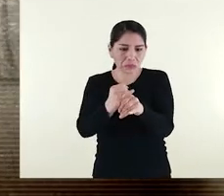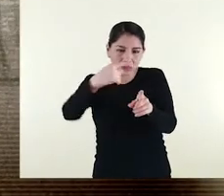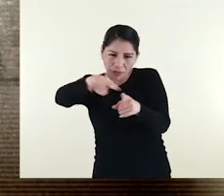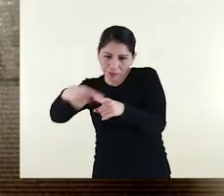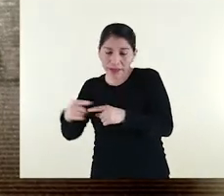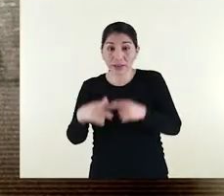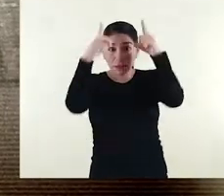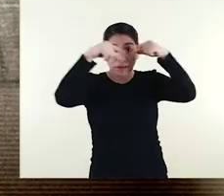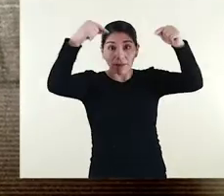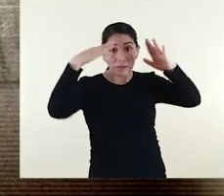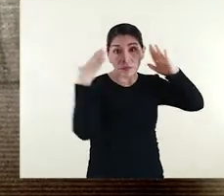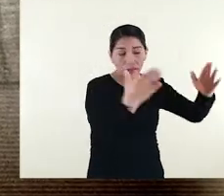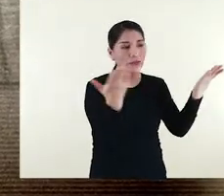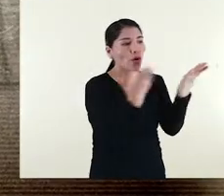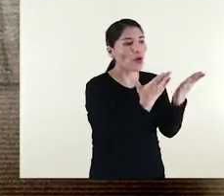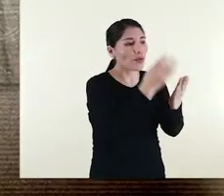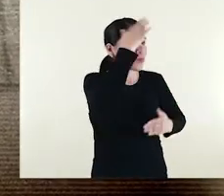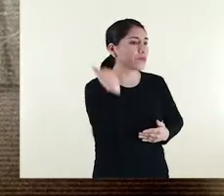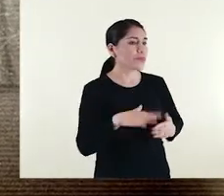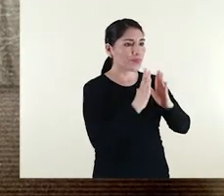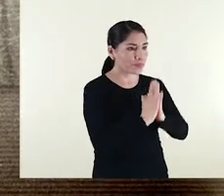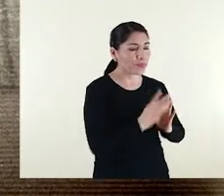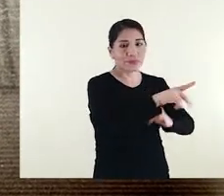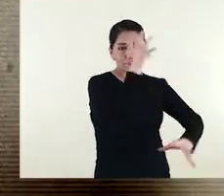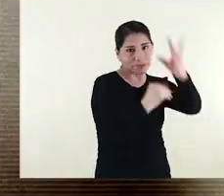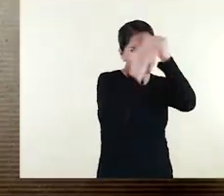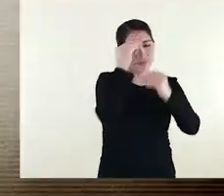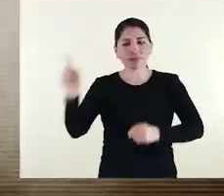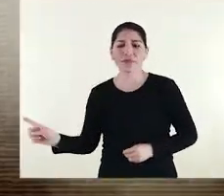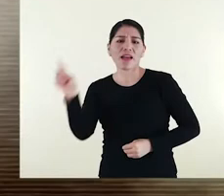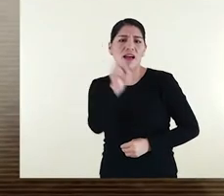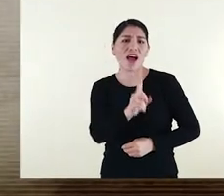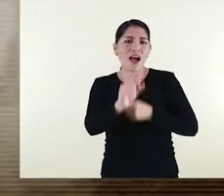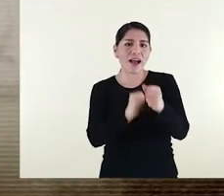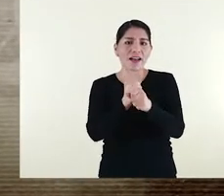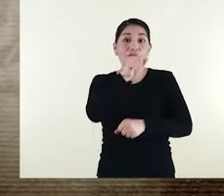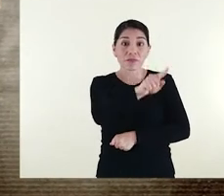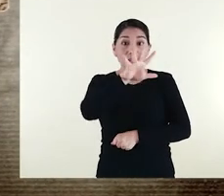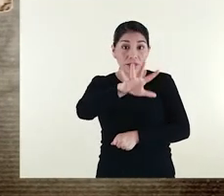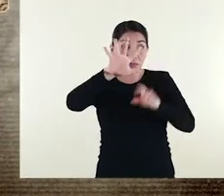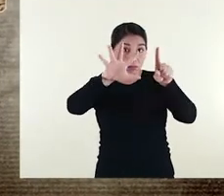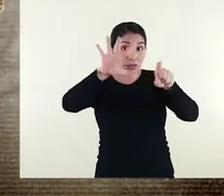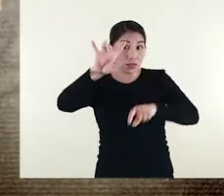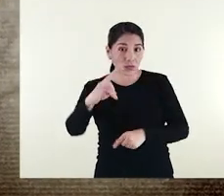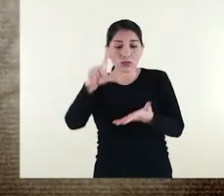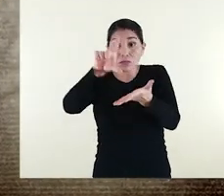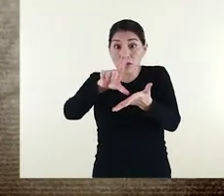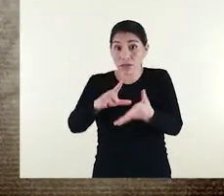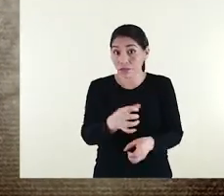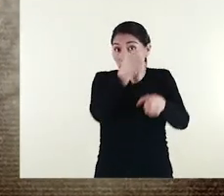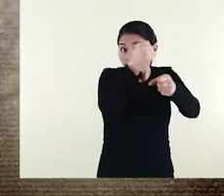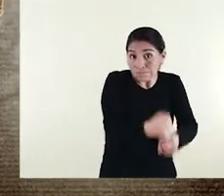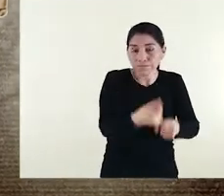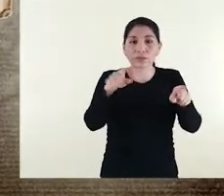capillas, enfermería y colegio para sus novicios. Los jesuitas llegaron al Perú en 1568, mucho tiempo después de la